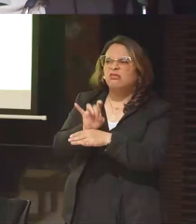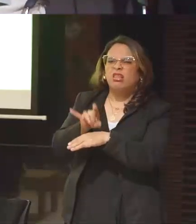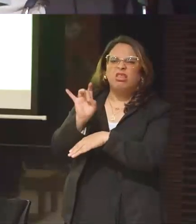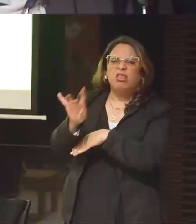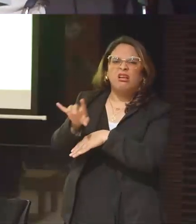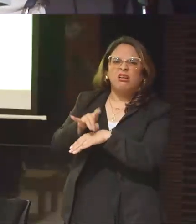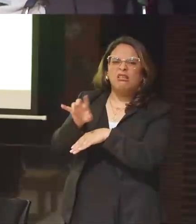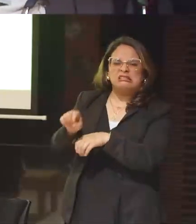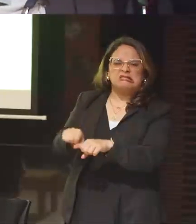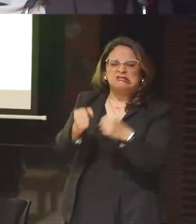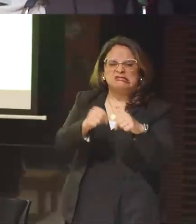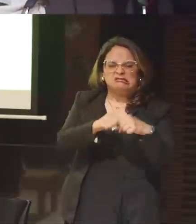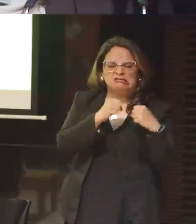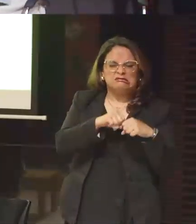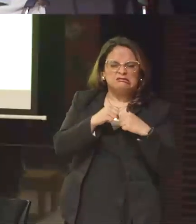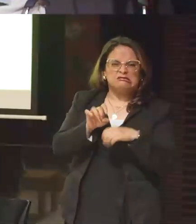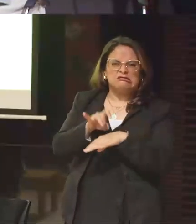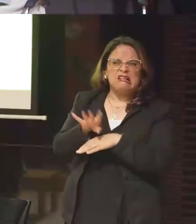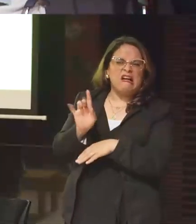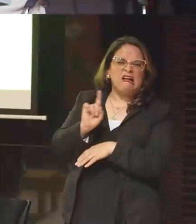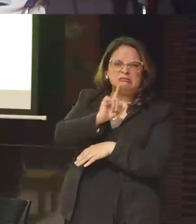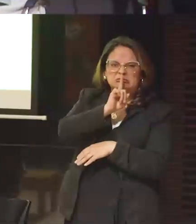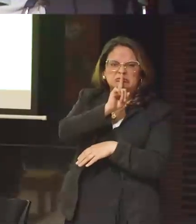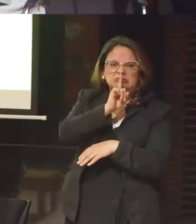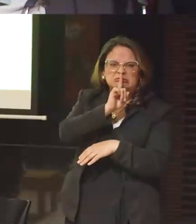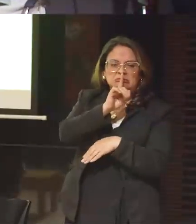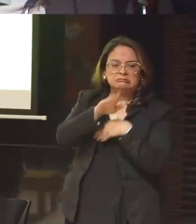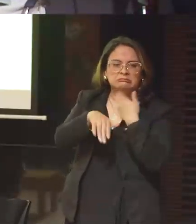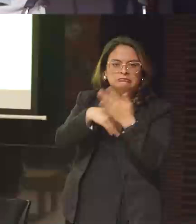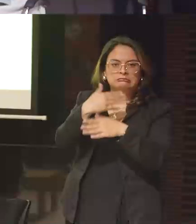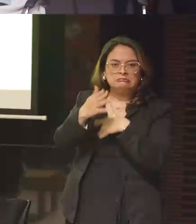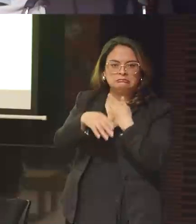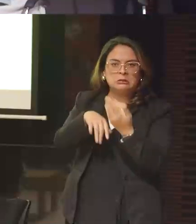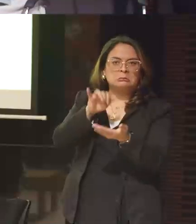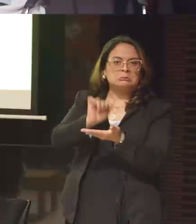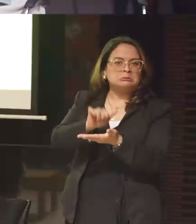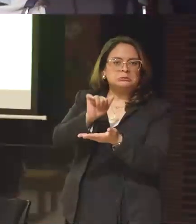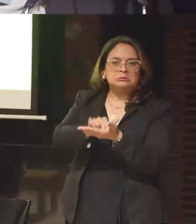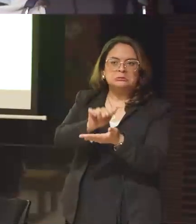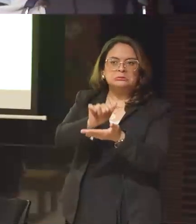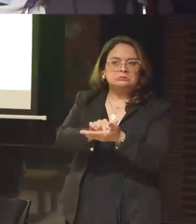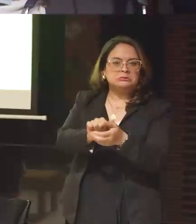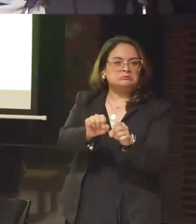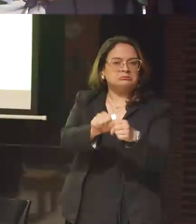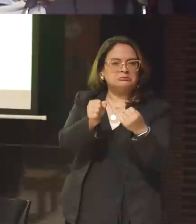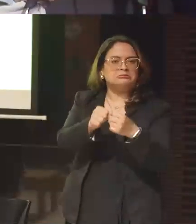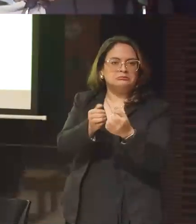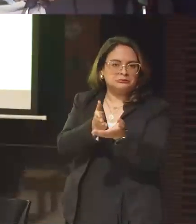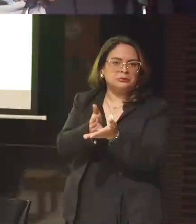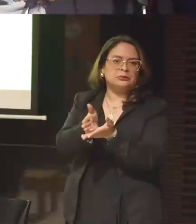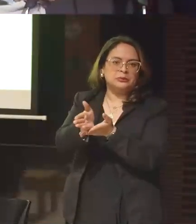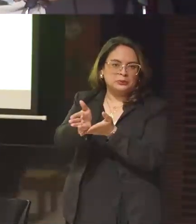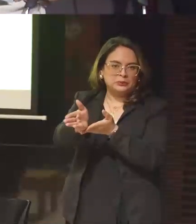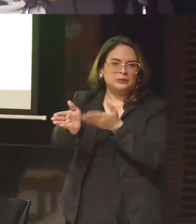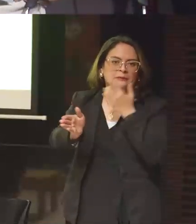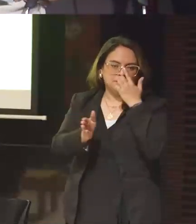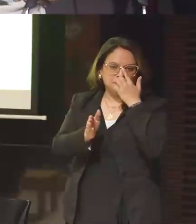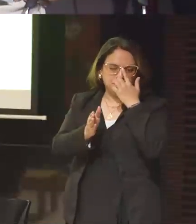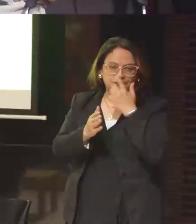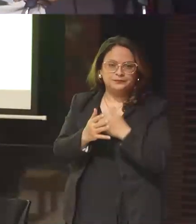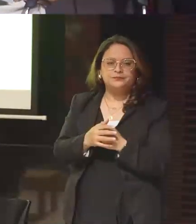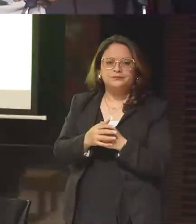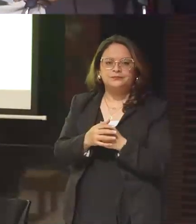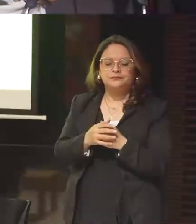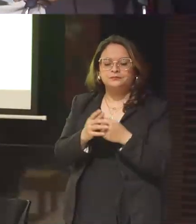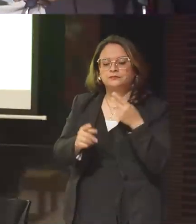destruyó el sistema, pues es posible que yo crea que me puedo salir con la mía. Entonces, y lo otro que